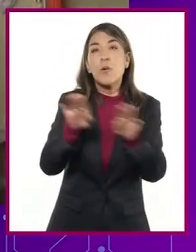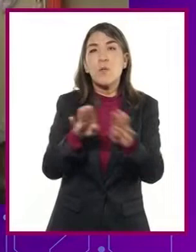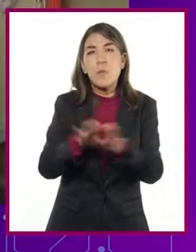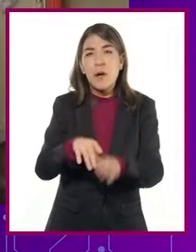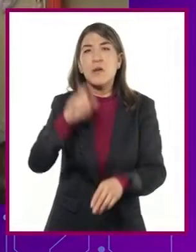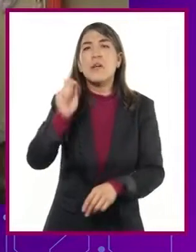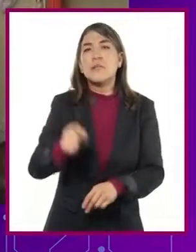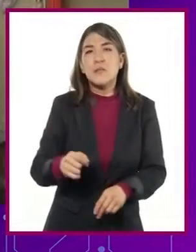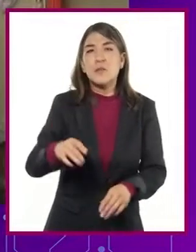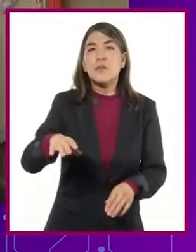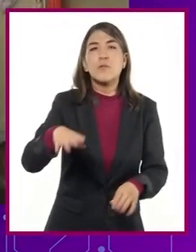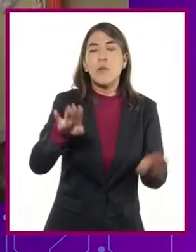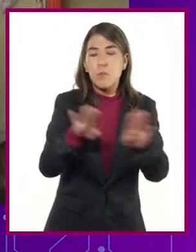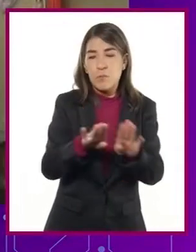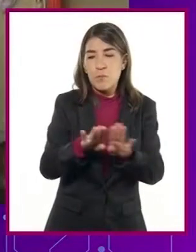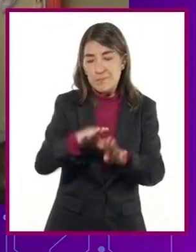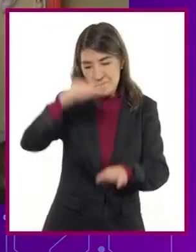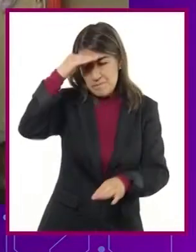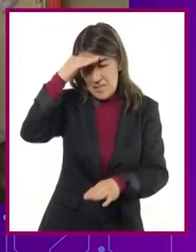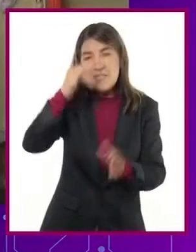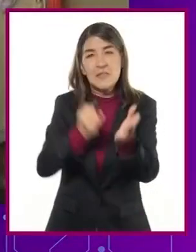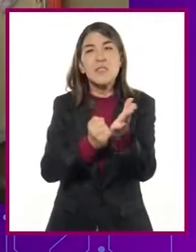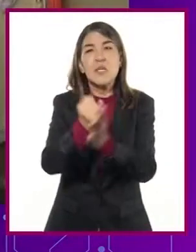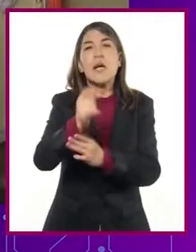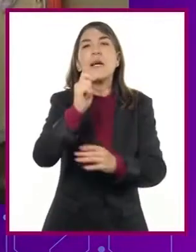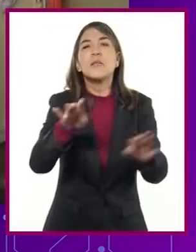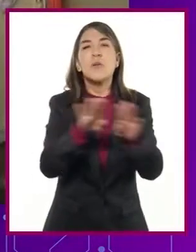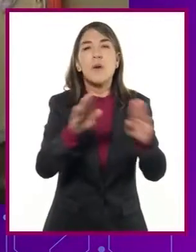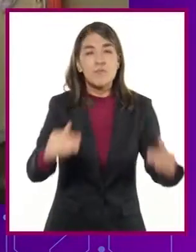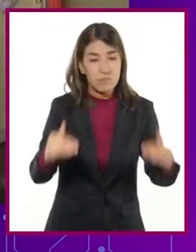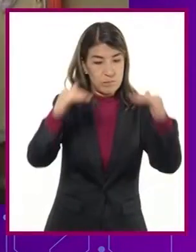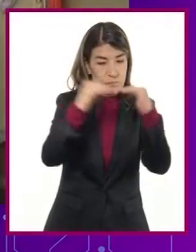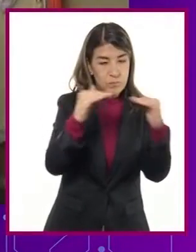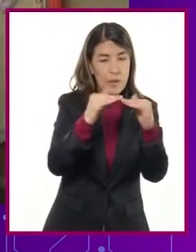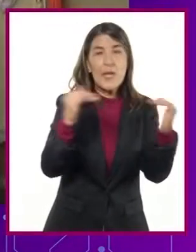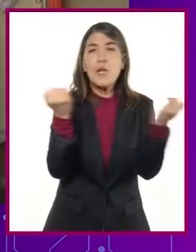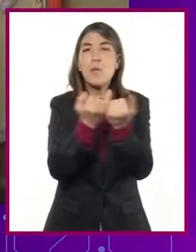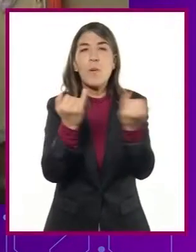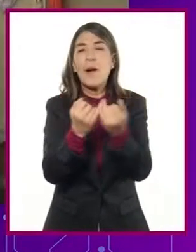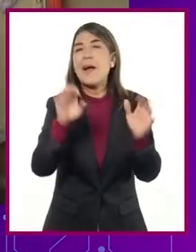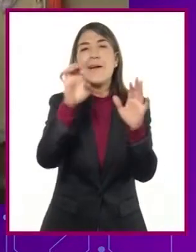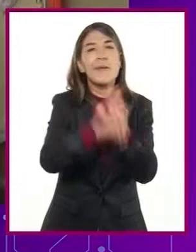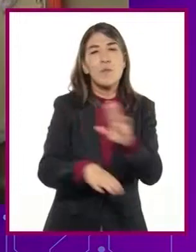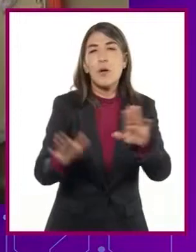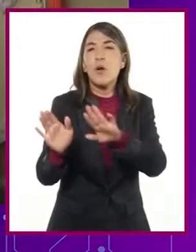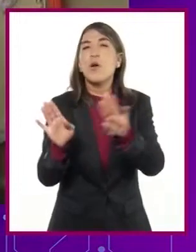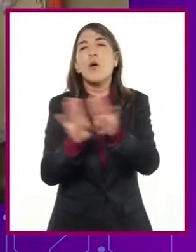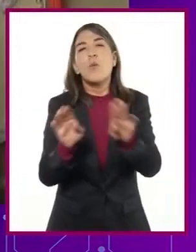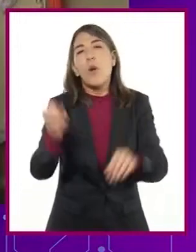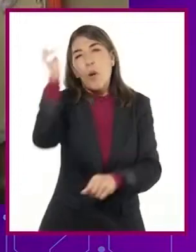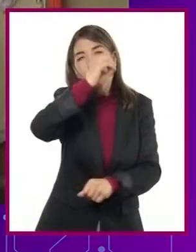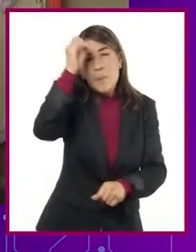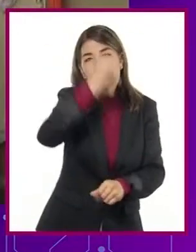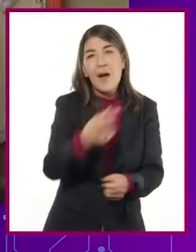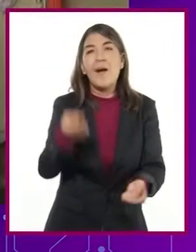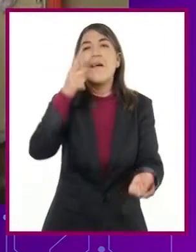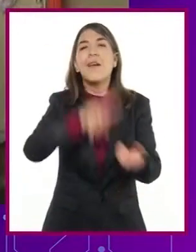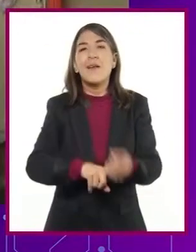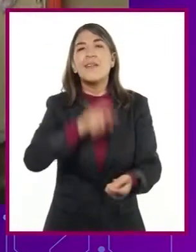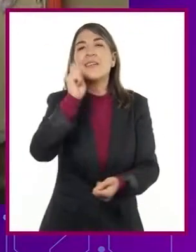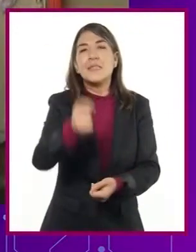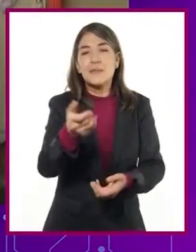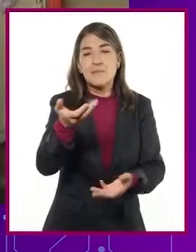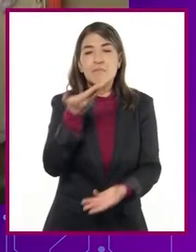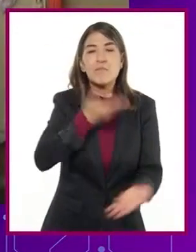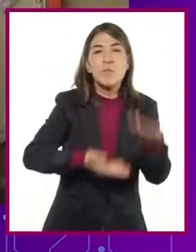principio de imparcialidad quiere decir que cuando tenemos que resolver o dar una opinión en un asunto en el que están